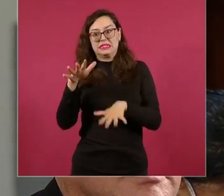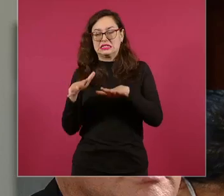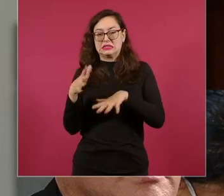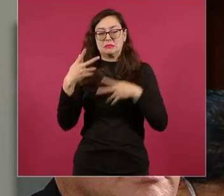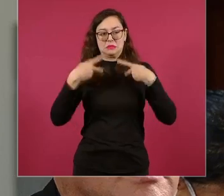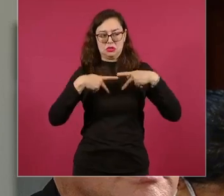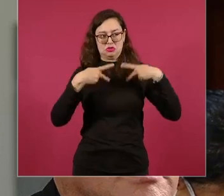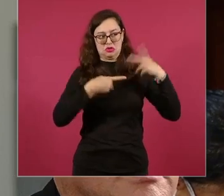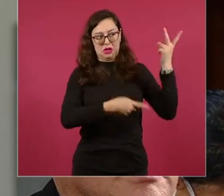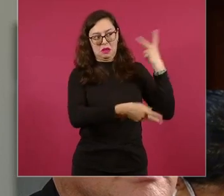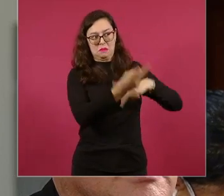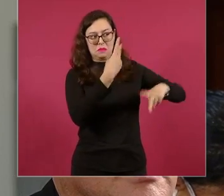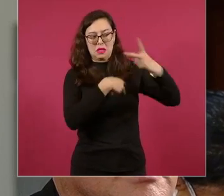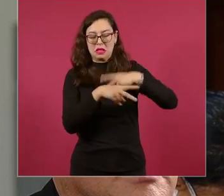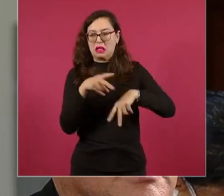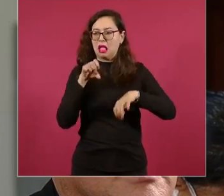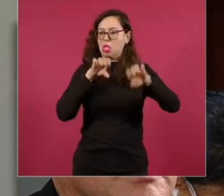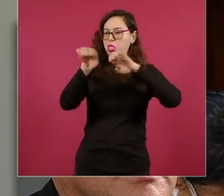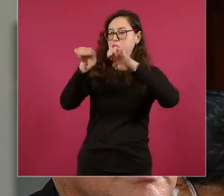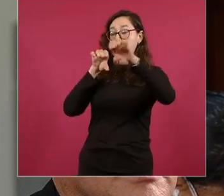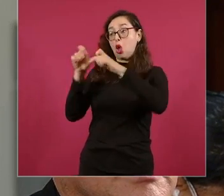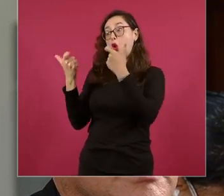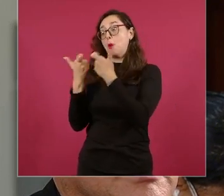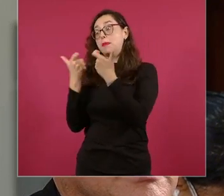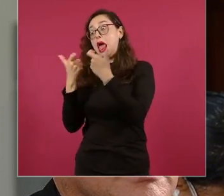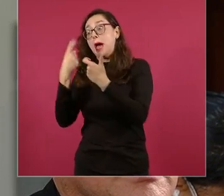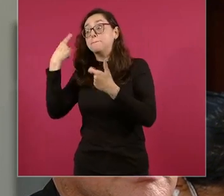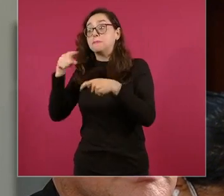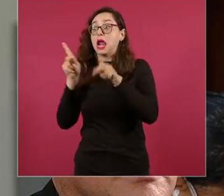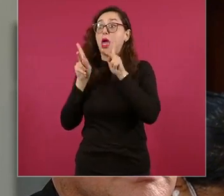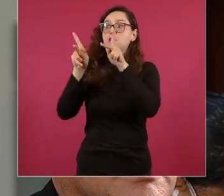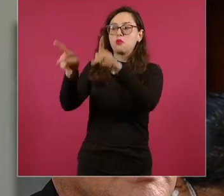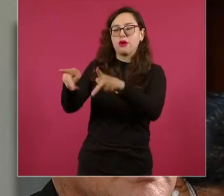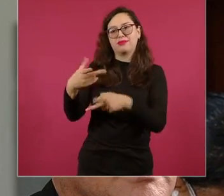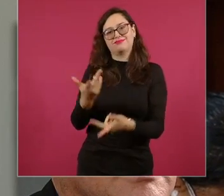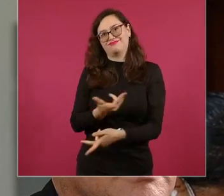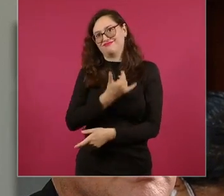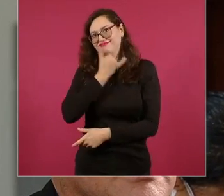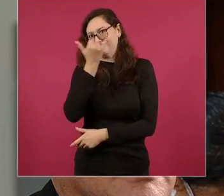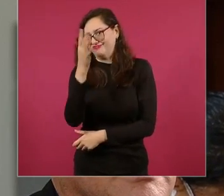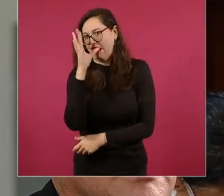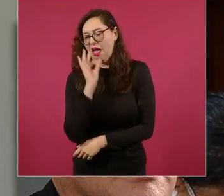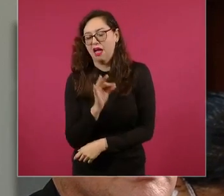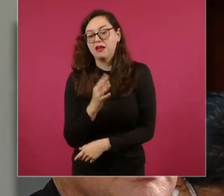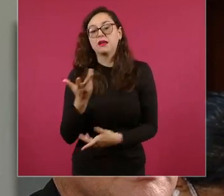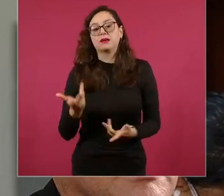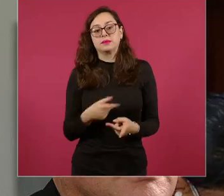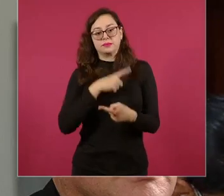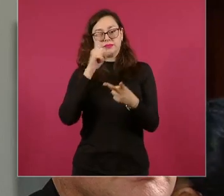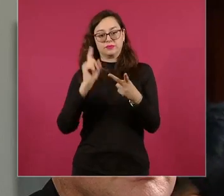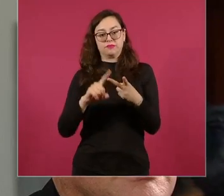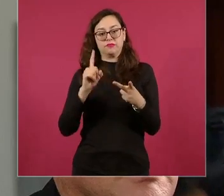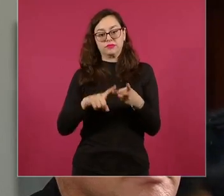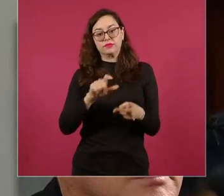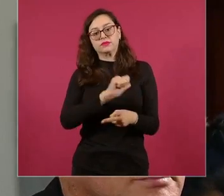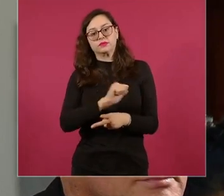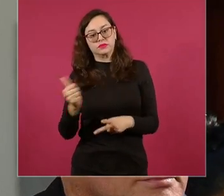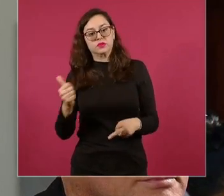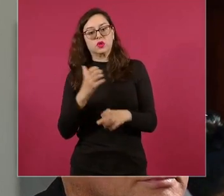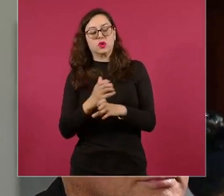personas que pidan cooperación para dicho puente ahí en Iramasingo por otro lado presidente